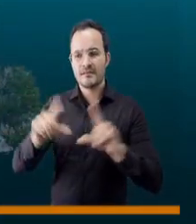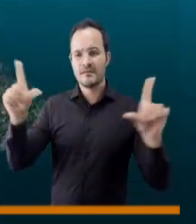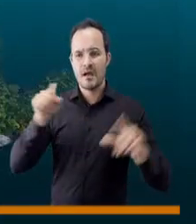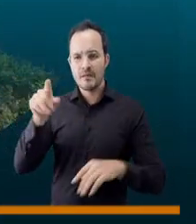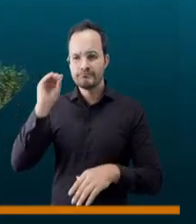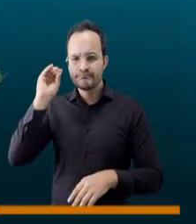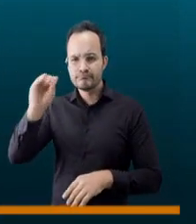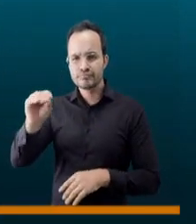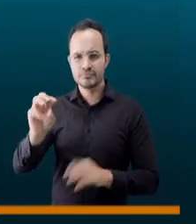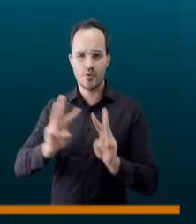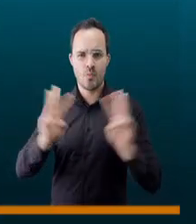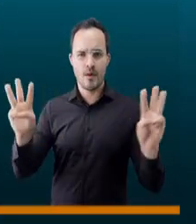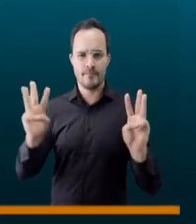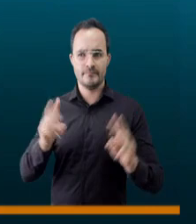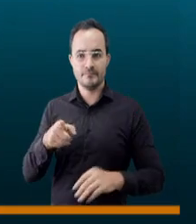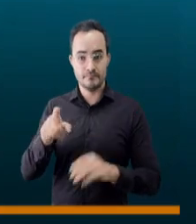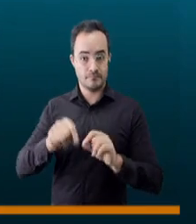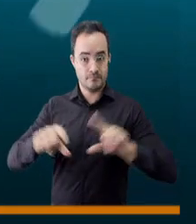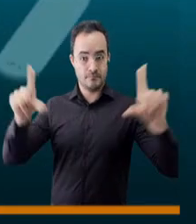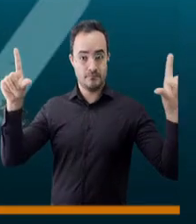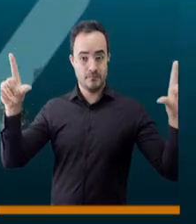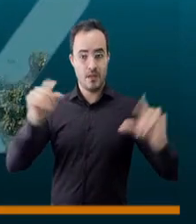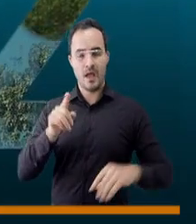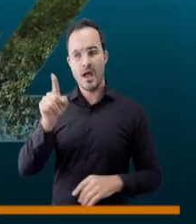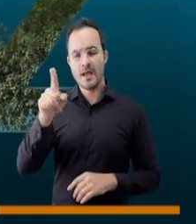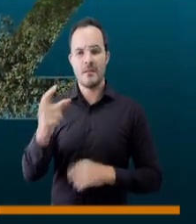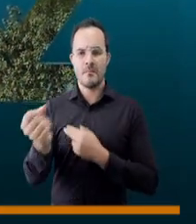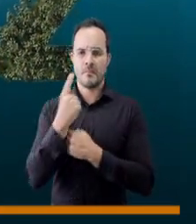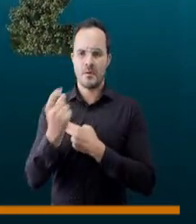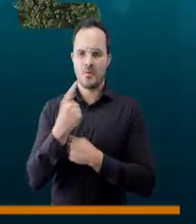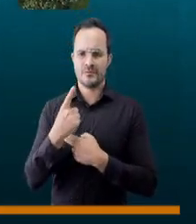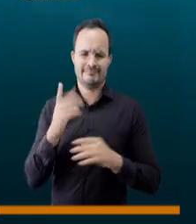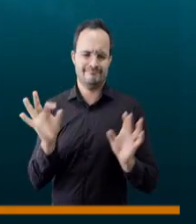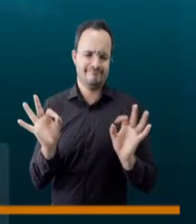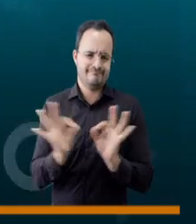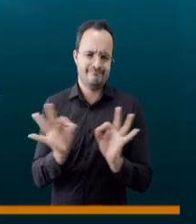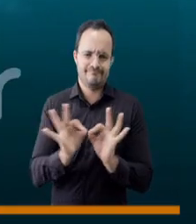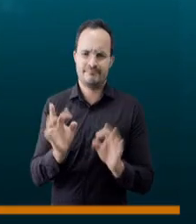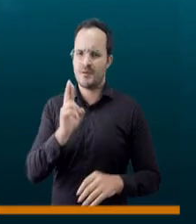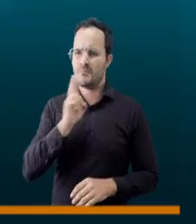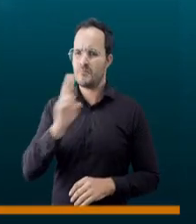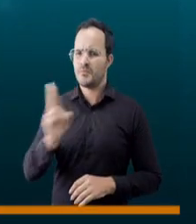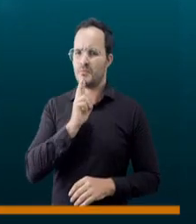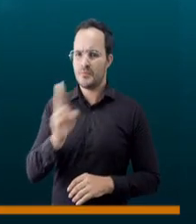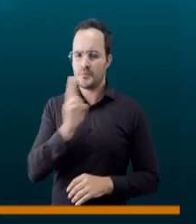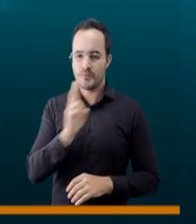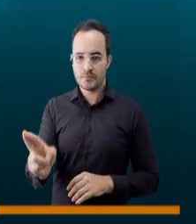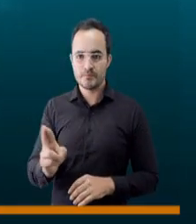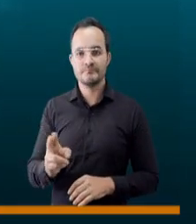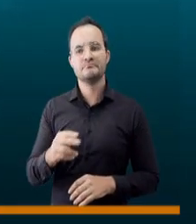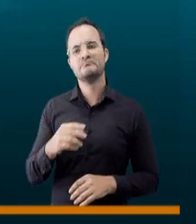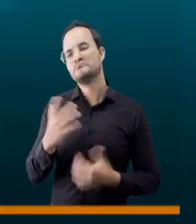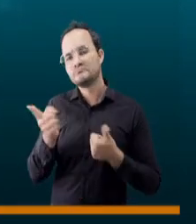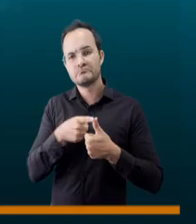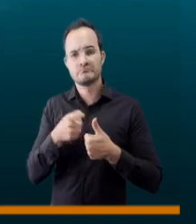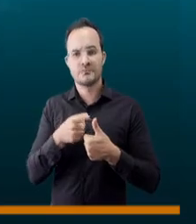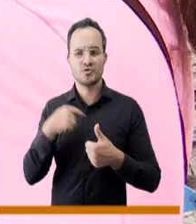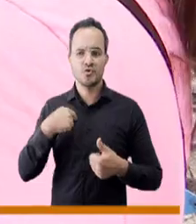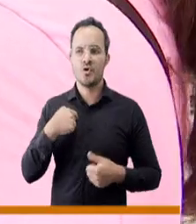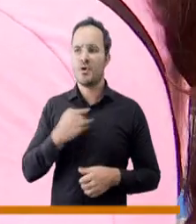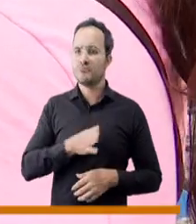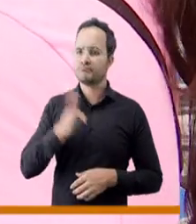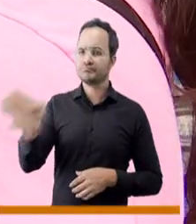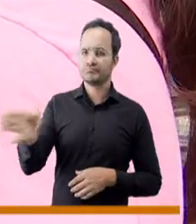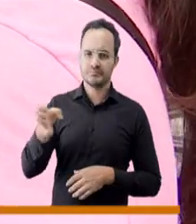está en nuestra primera página. Tú ingresas y ahí te van a pedir unos datos muy sencillos frente a en